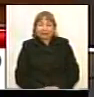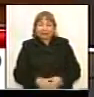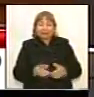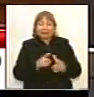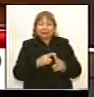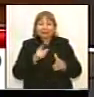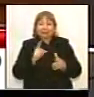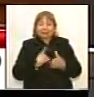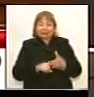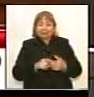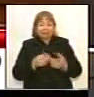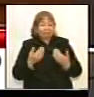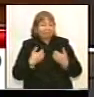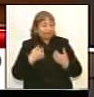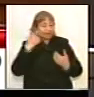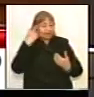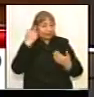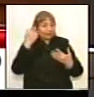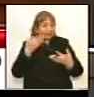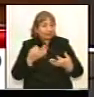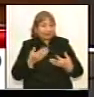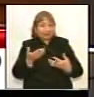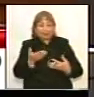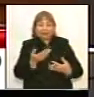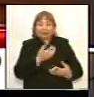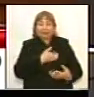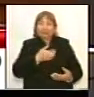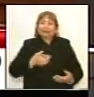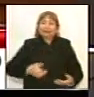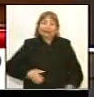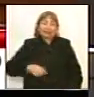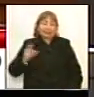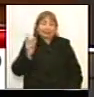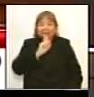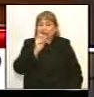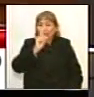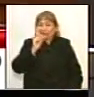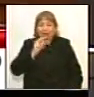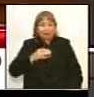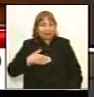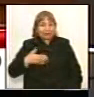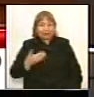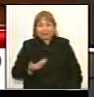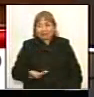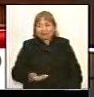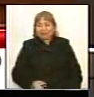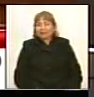Entonces, creo que, señor presidente, no podemos